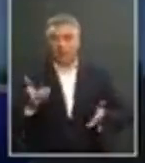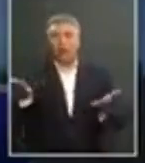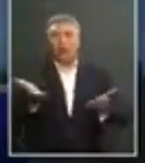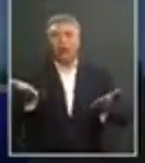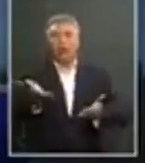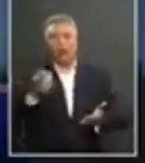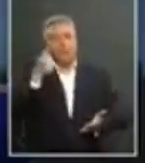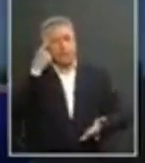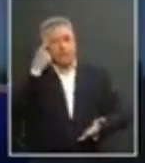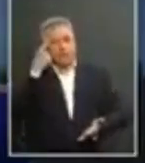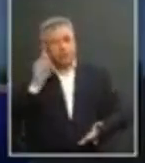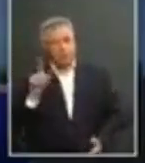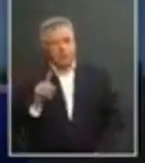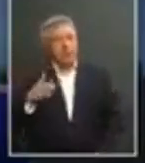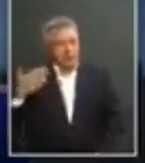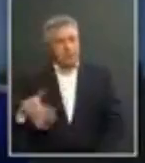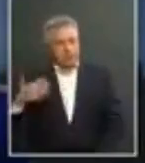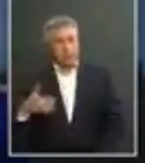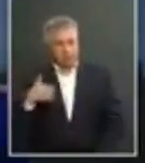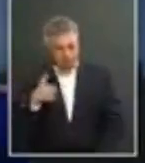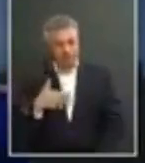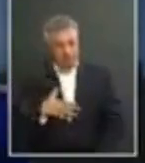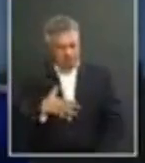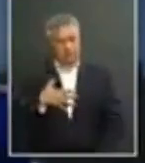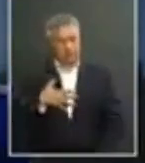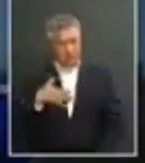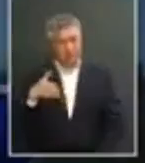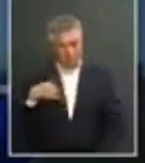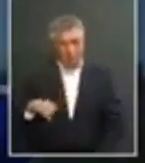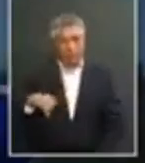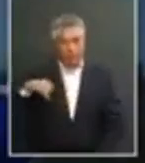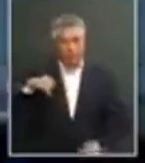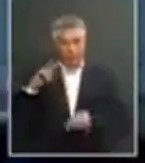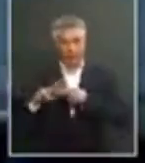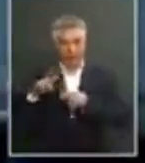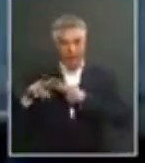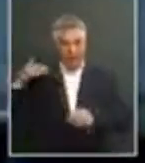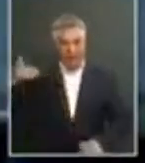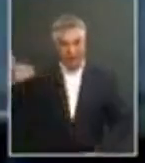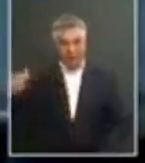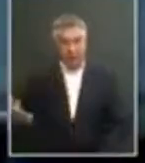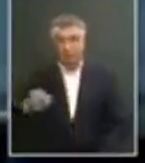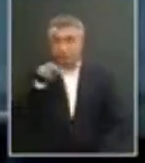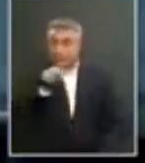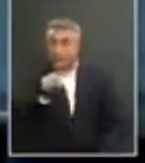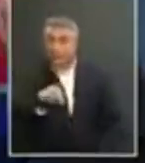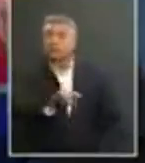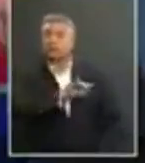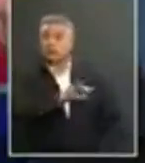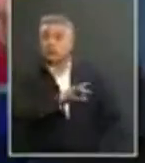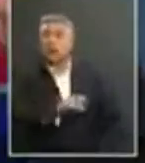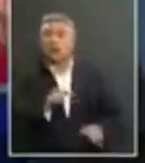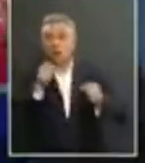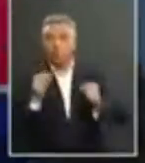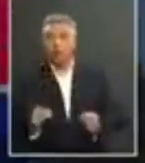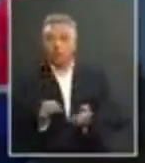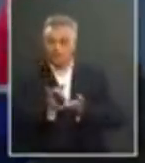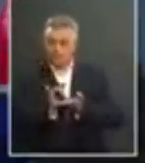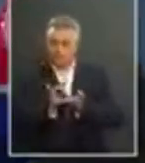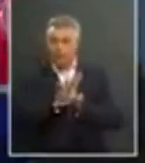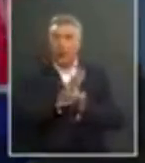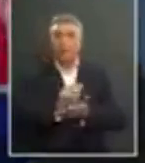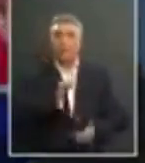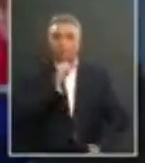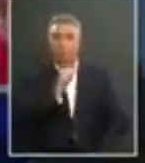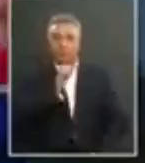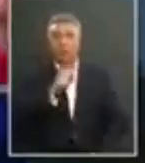importante reeditar y sentirnos orgullosos de lo que hemos hecho? Ya, o sea, no estuvo todo Chile, mal, digamos. Ese Chile fue capaz de derrotar la pobreza, que hoy día